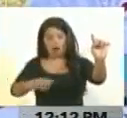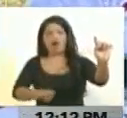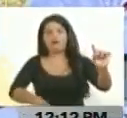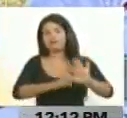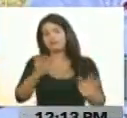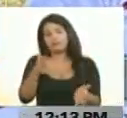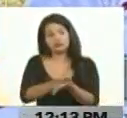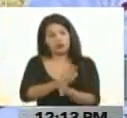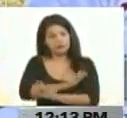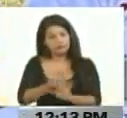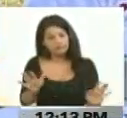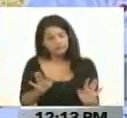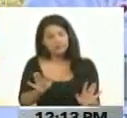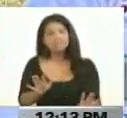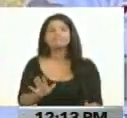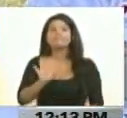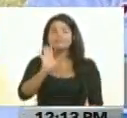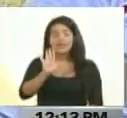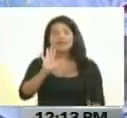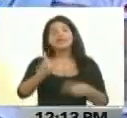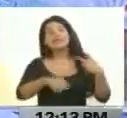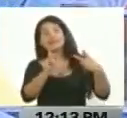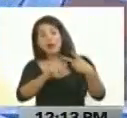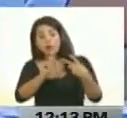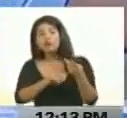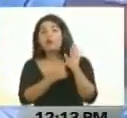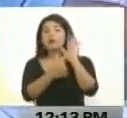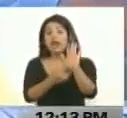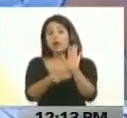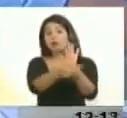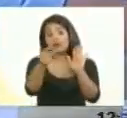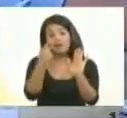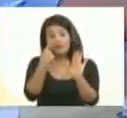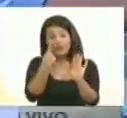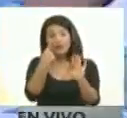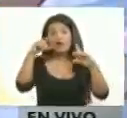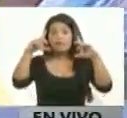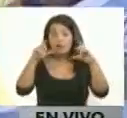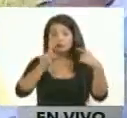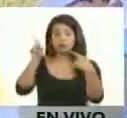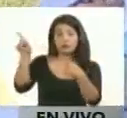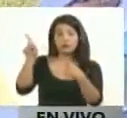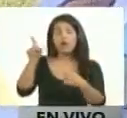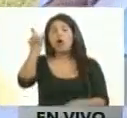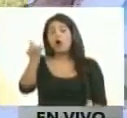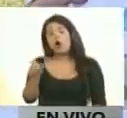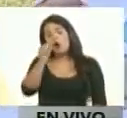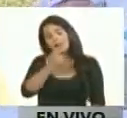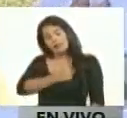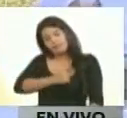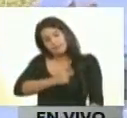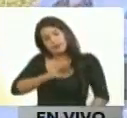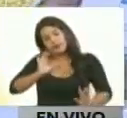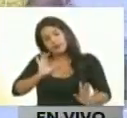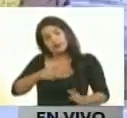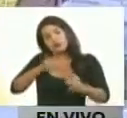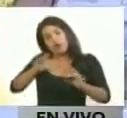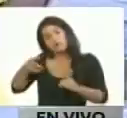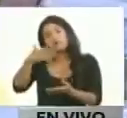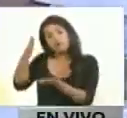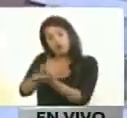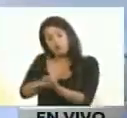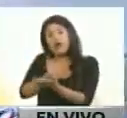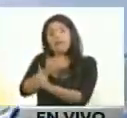próxima lámina que voy a hacer, toda vez de que este ciudadano que lamentablemente falleció, ¿verdad? Este